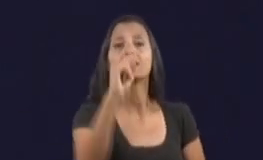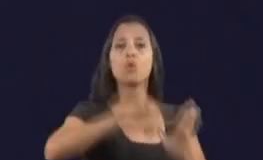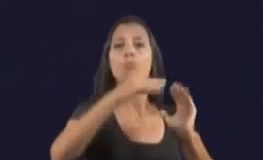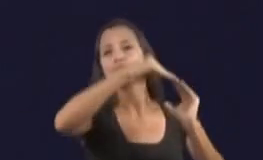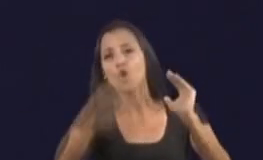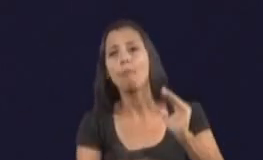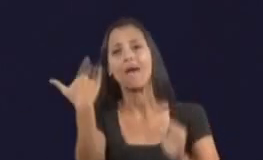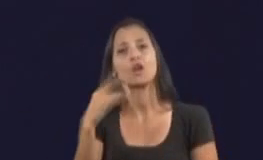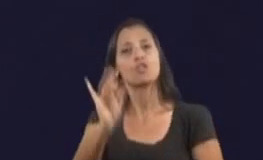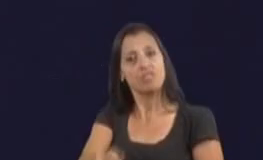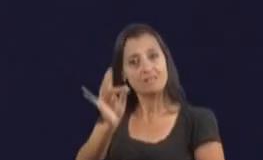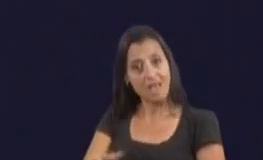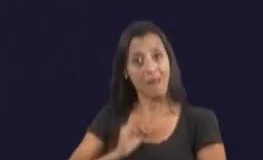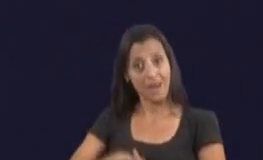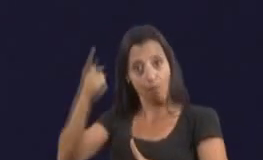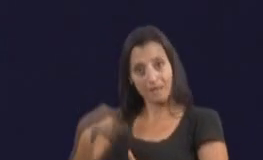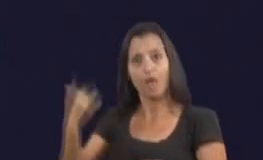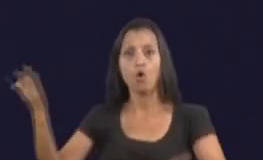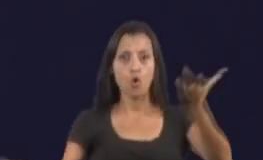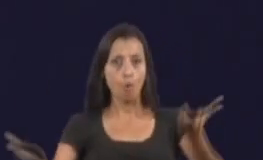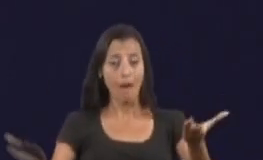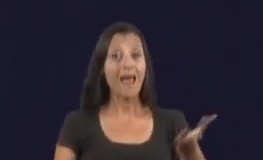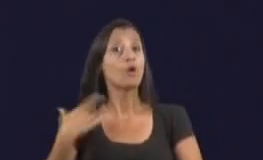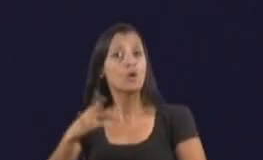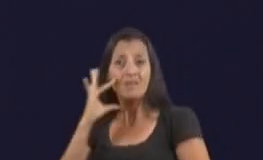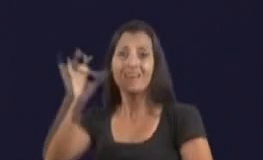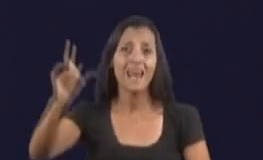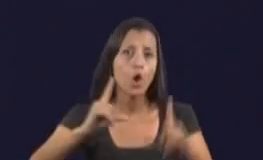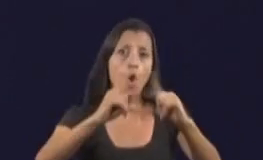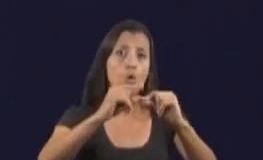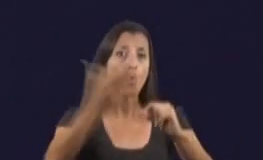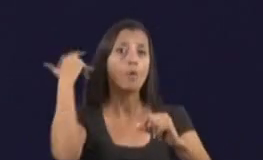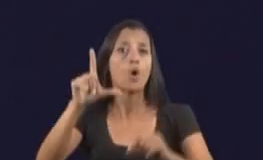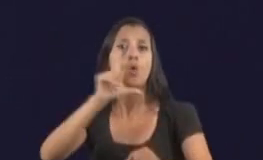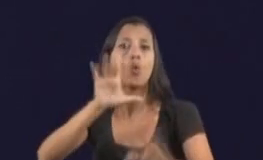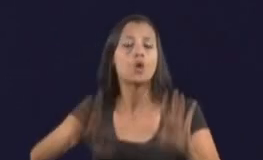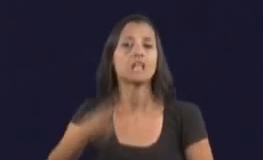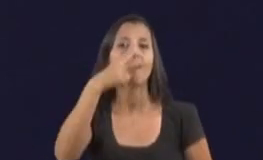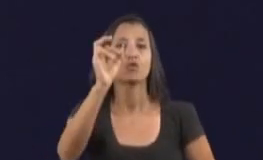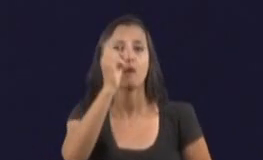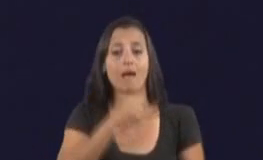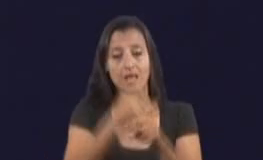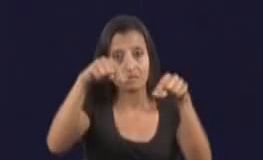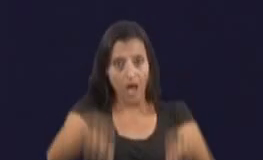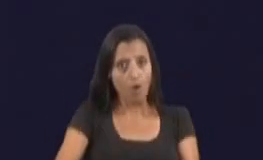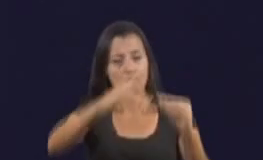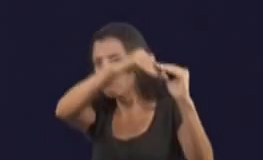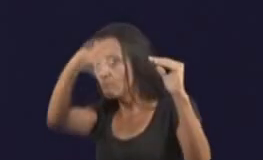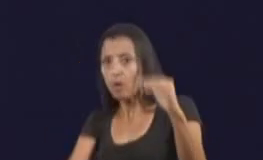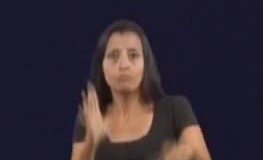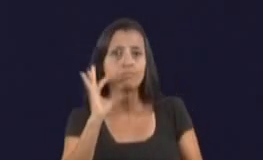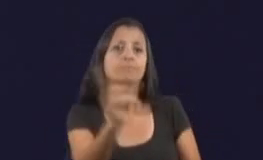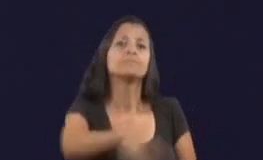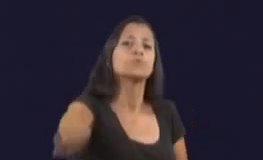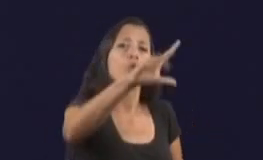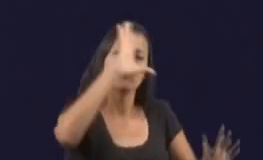en diciembre de 2023 y la cifra más baja desde julio del 2020, cuando todos